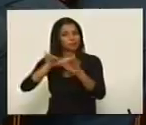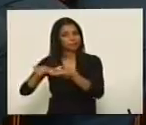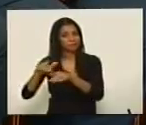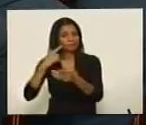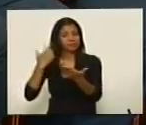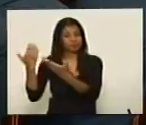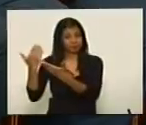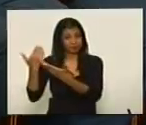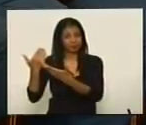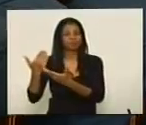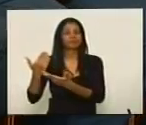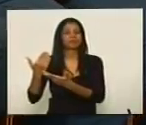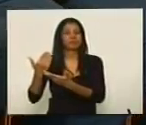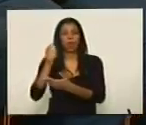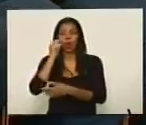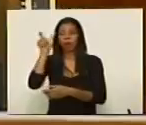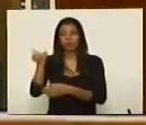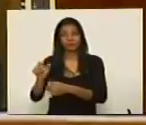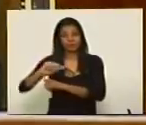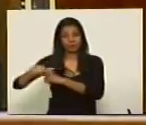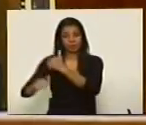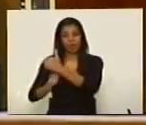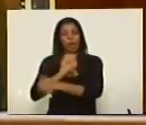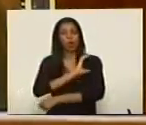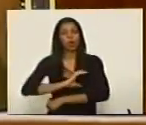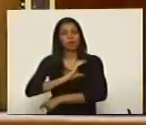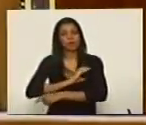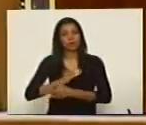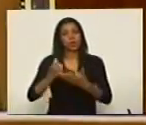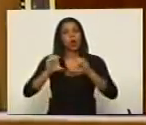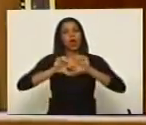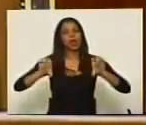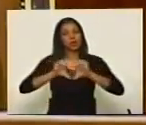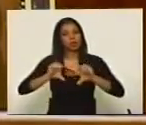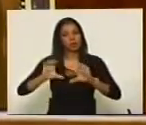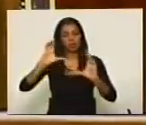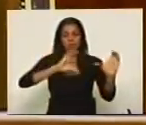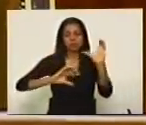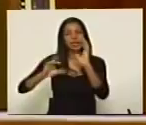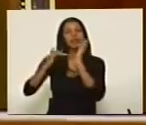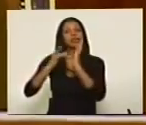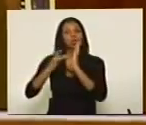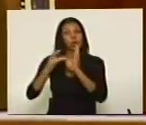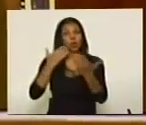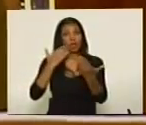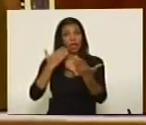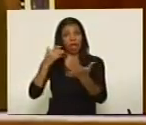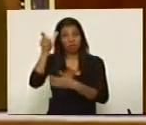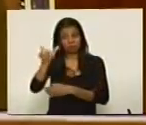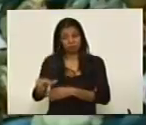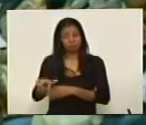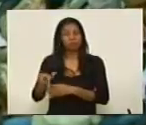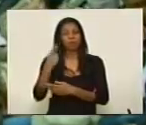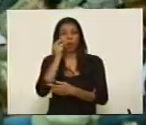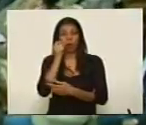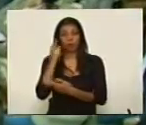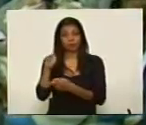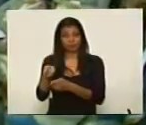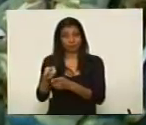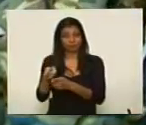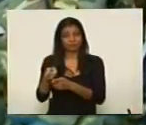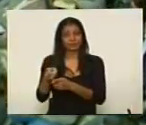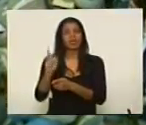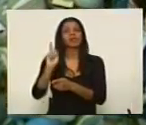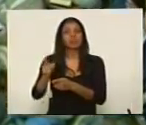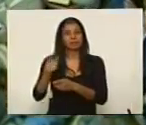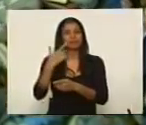por Venezuela, vicepresidente de la Comisión de Educación, Ciencia y Tecnología de la Asamblea Nacional Constituyente y constituyente